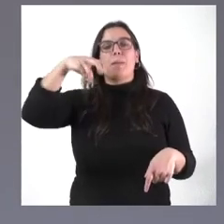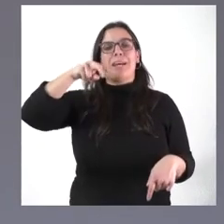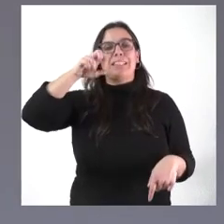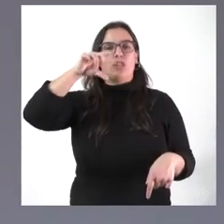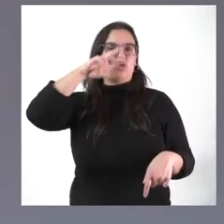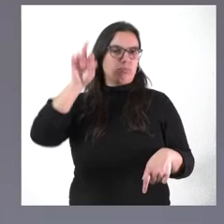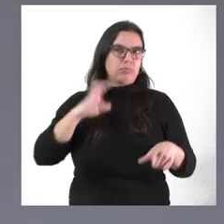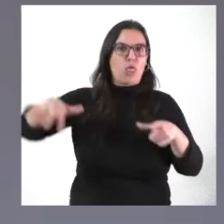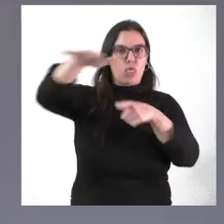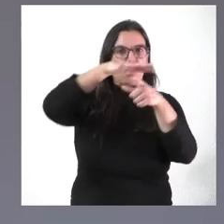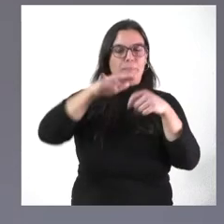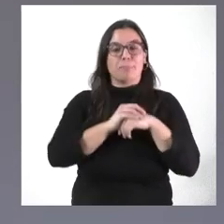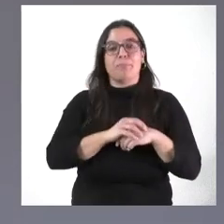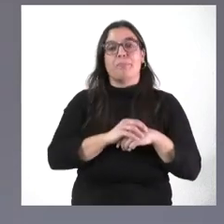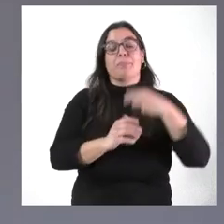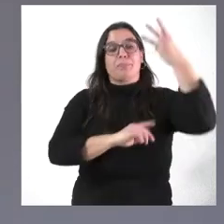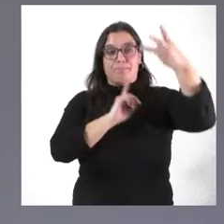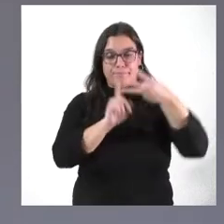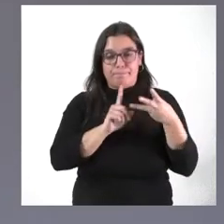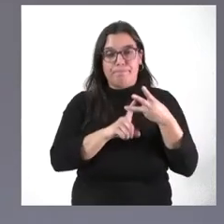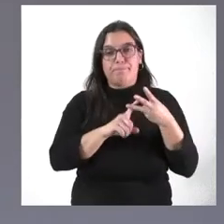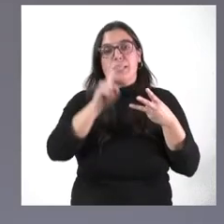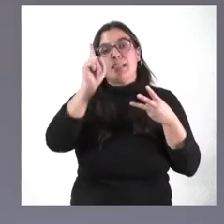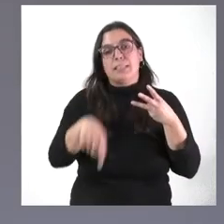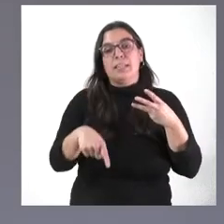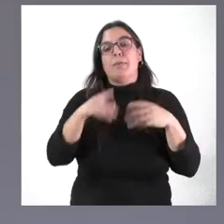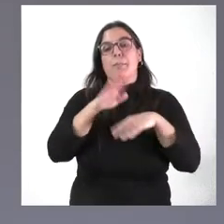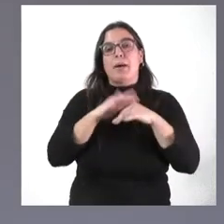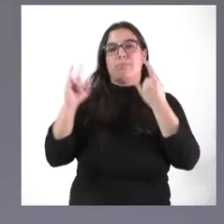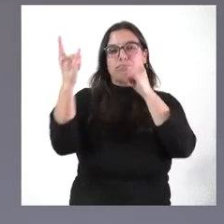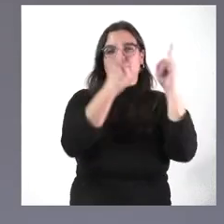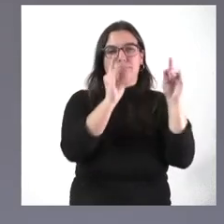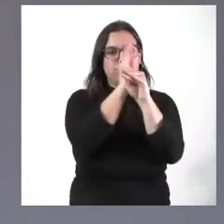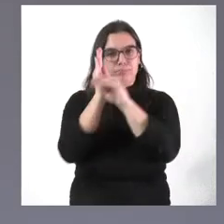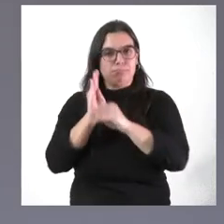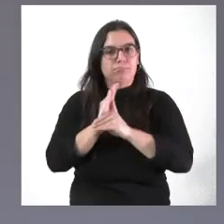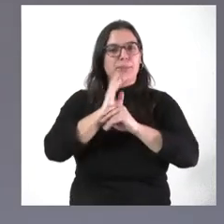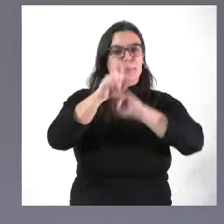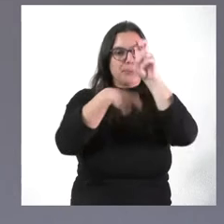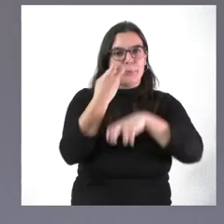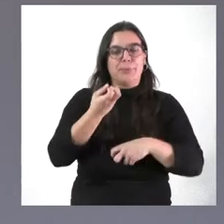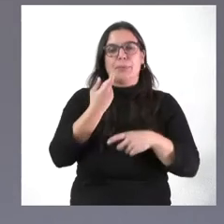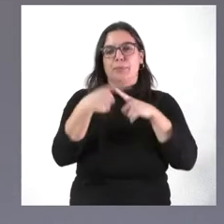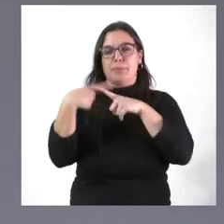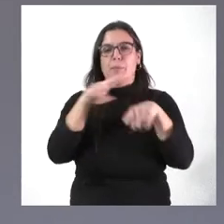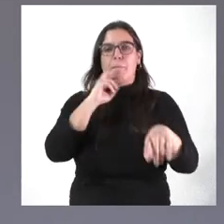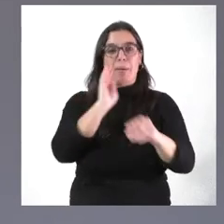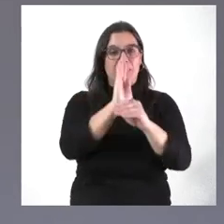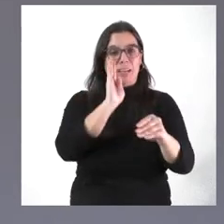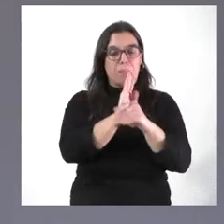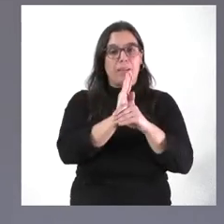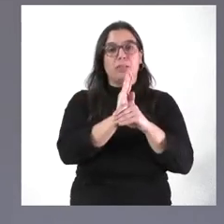En tercer lugar Este primer grupo el tratamiento también para tratamientos servicolas y diversos actuaciones de mantenimiento de